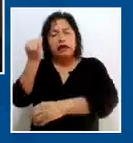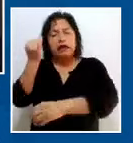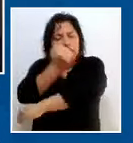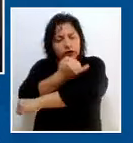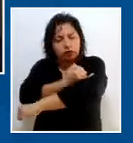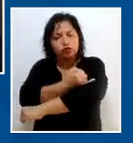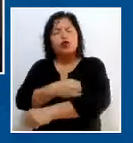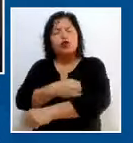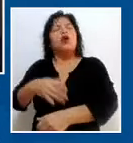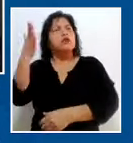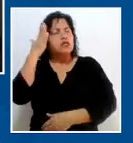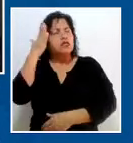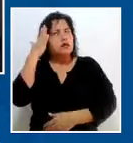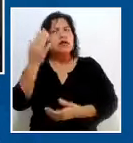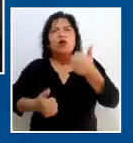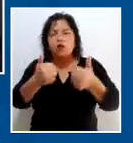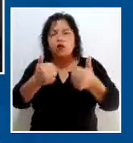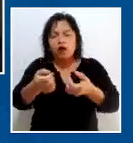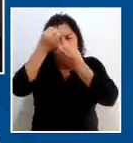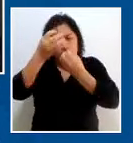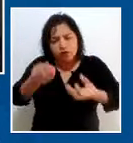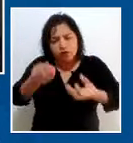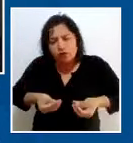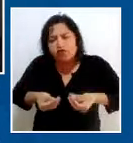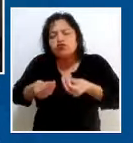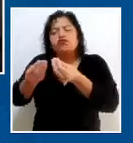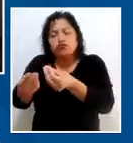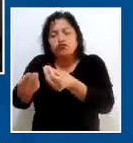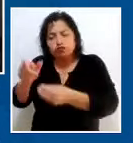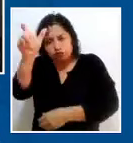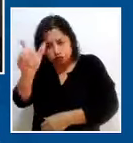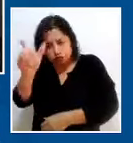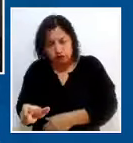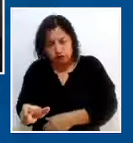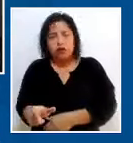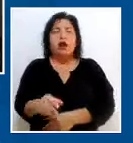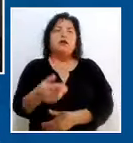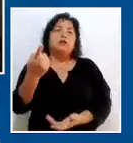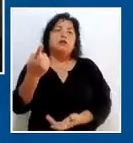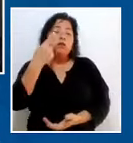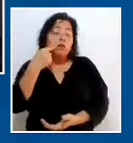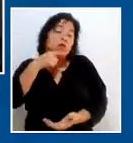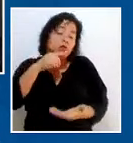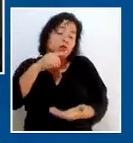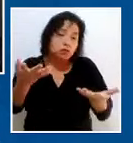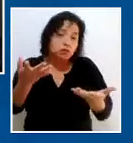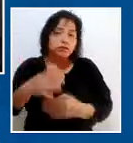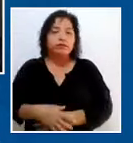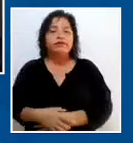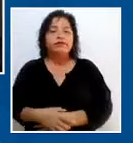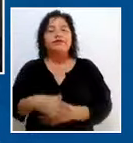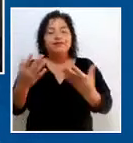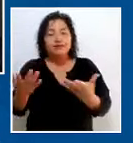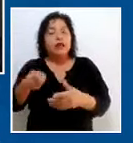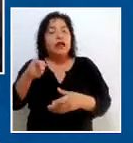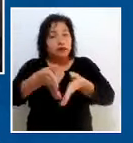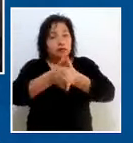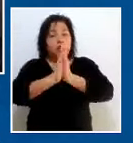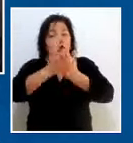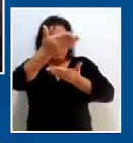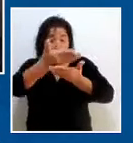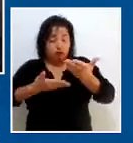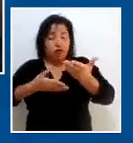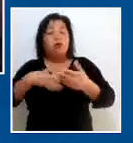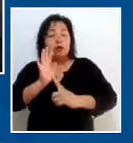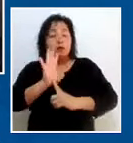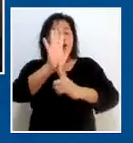qué información tiene que brindarle al ciudadano o a la ciudadana, ¿no? Entonces, esta solicitud se puede